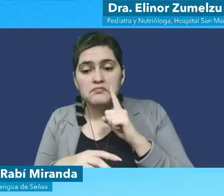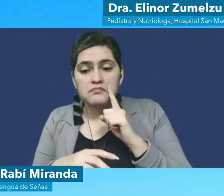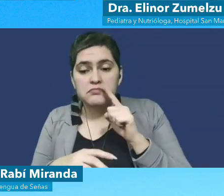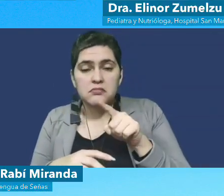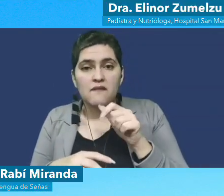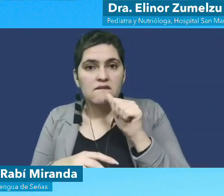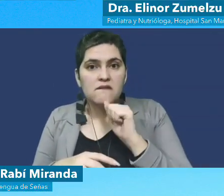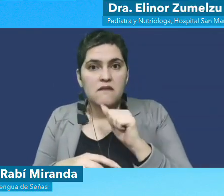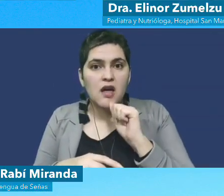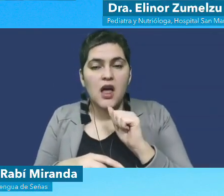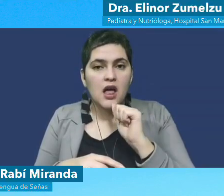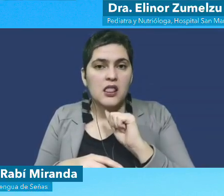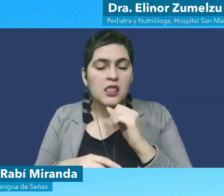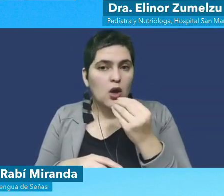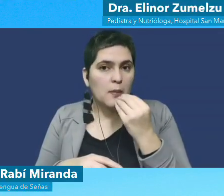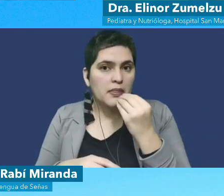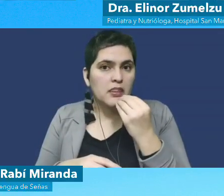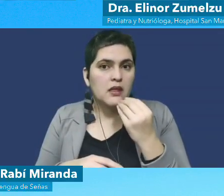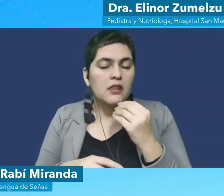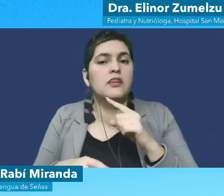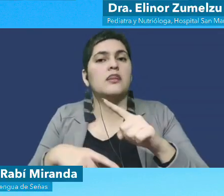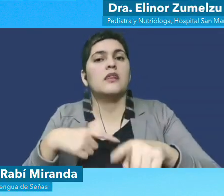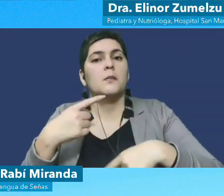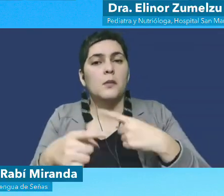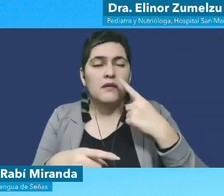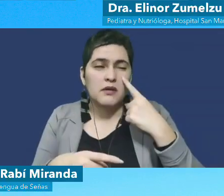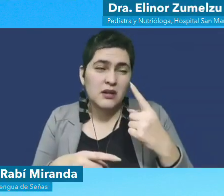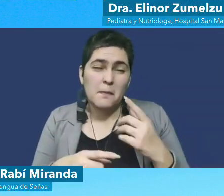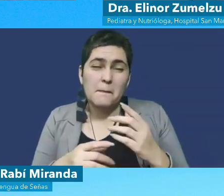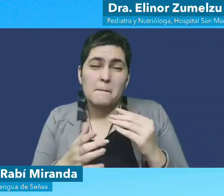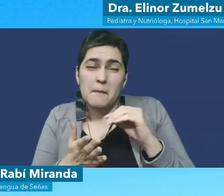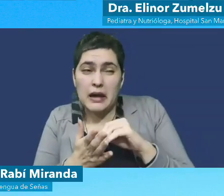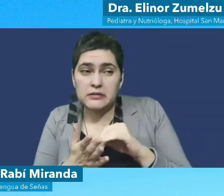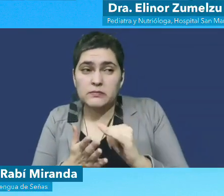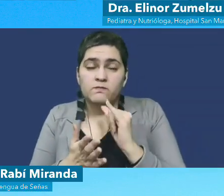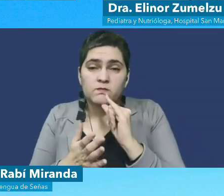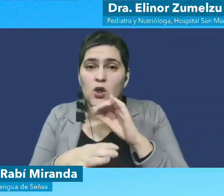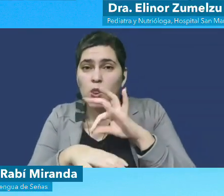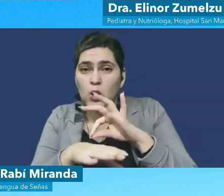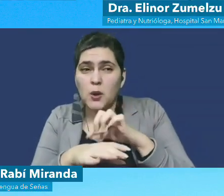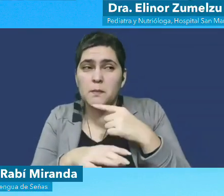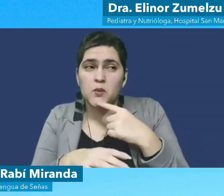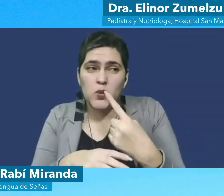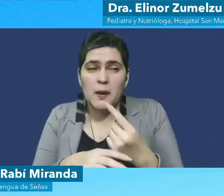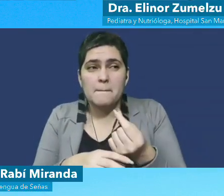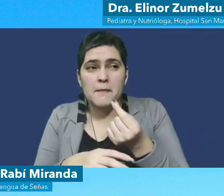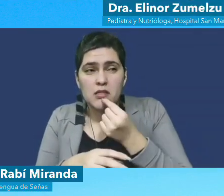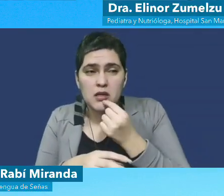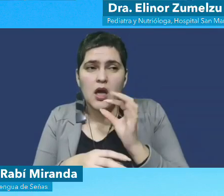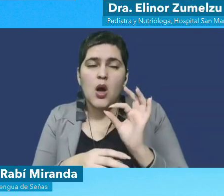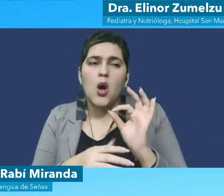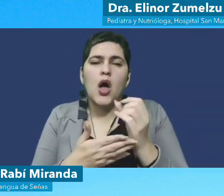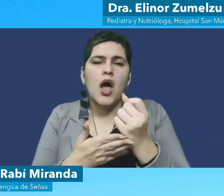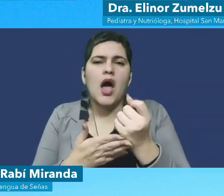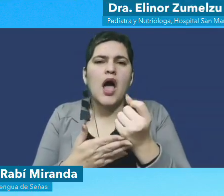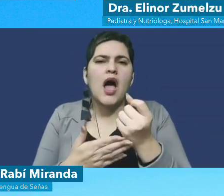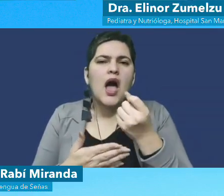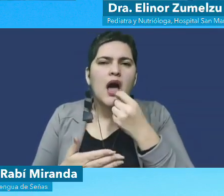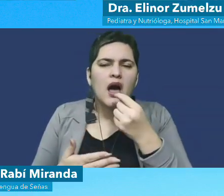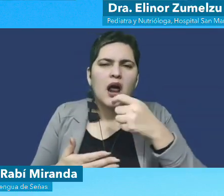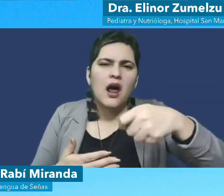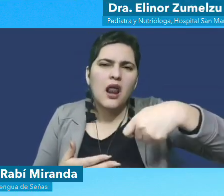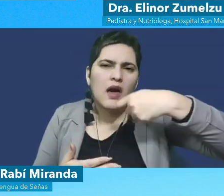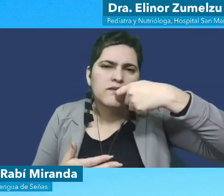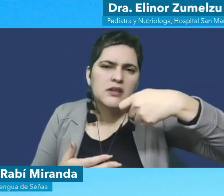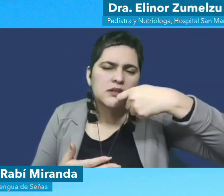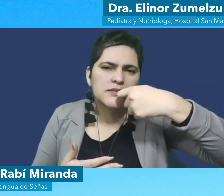Y de ahí preguntar al especialista, ¿necesitaría además un suplemento, una pastillita o un jarabe? Sí, súper importante tener la